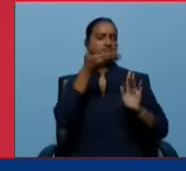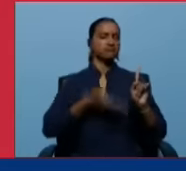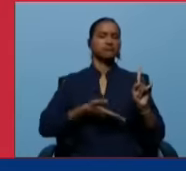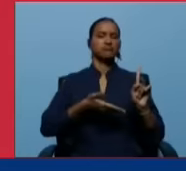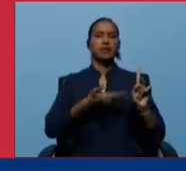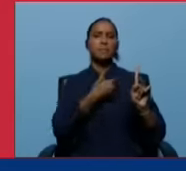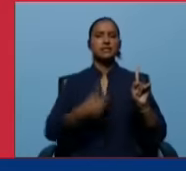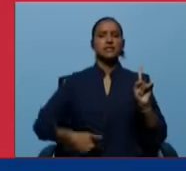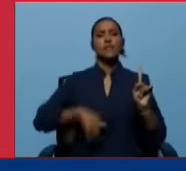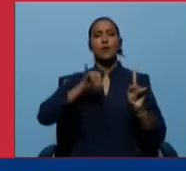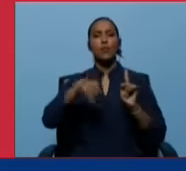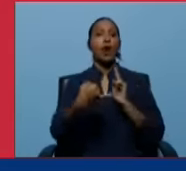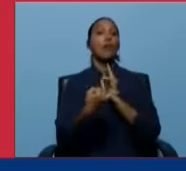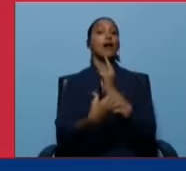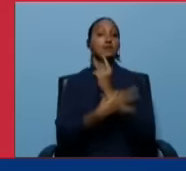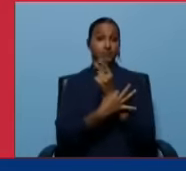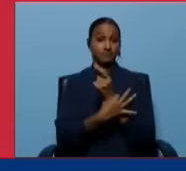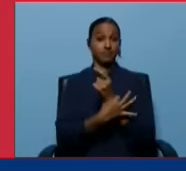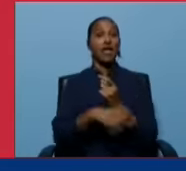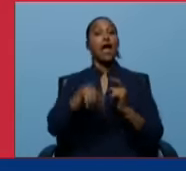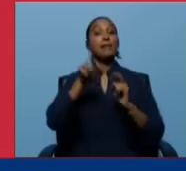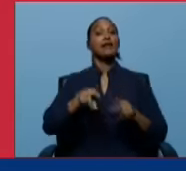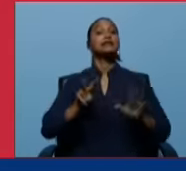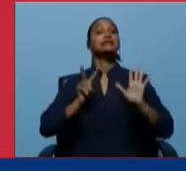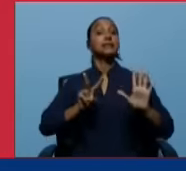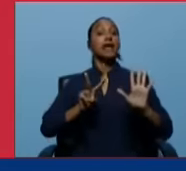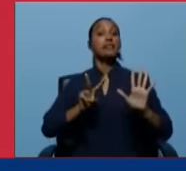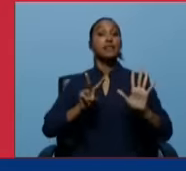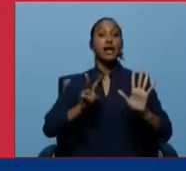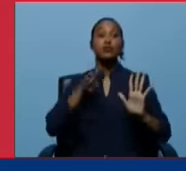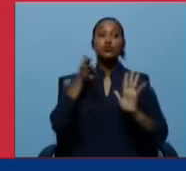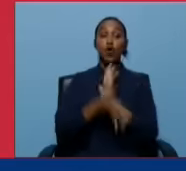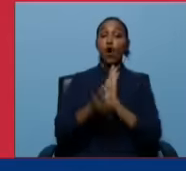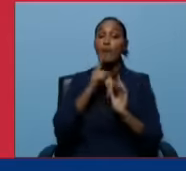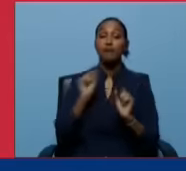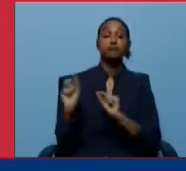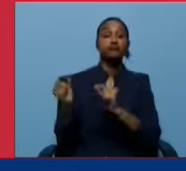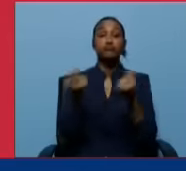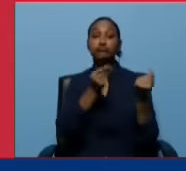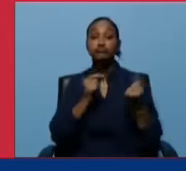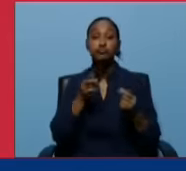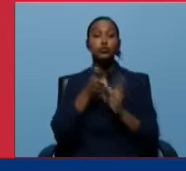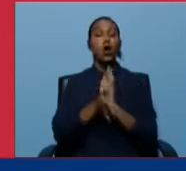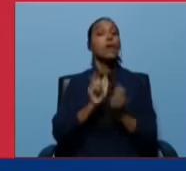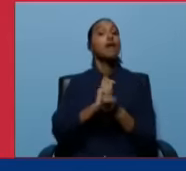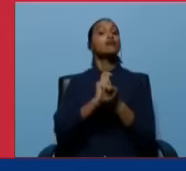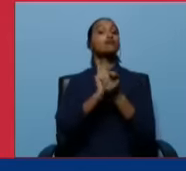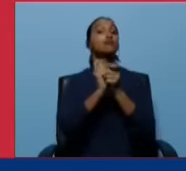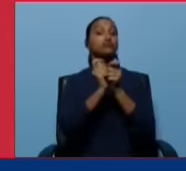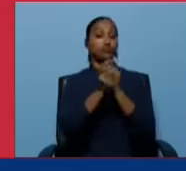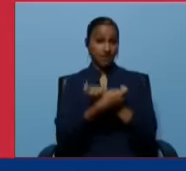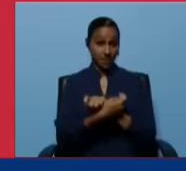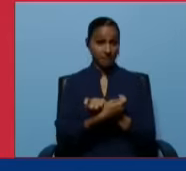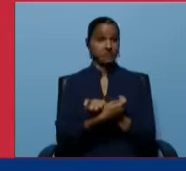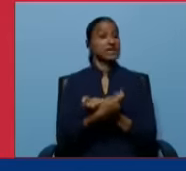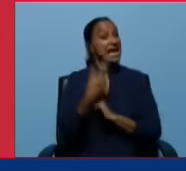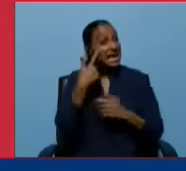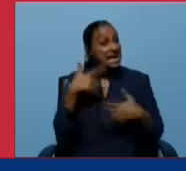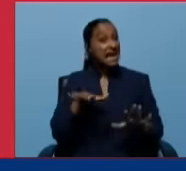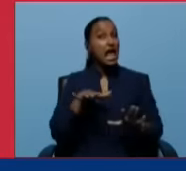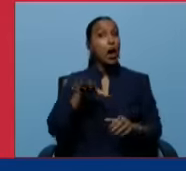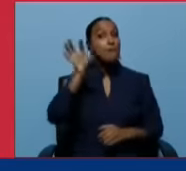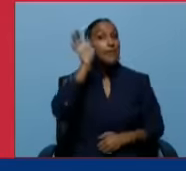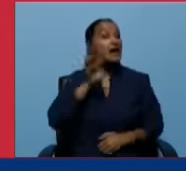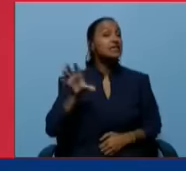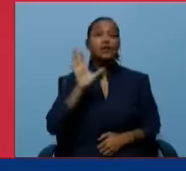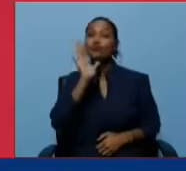7 referéndum consultivos. Creo que no hay ningún país del mundo, creo, que haya hecho 7 referendos